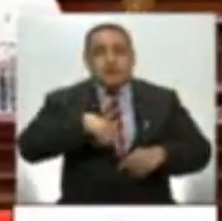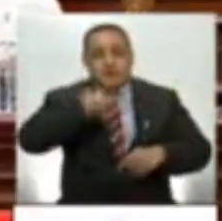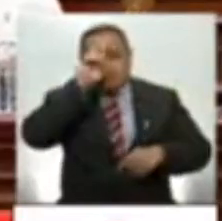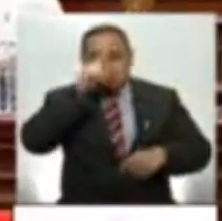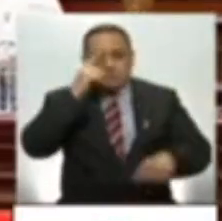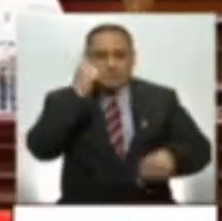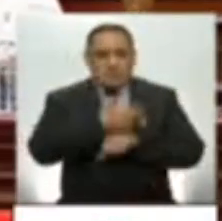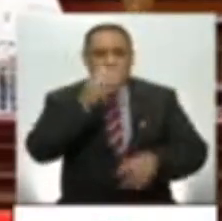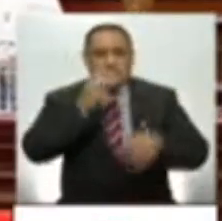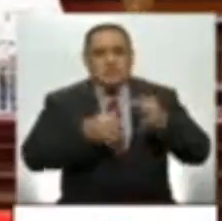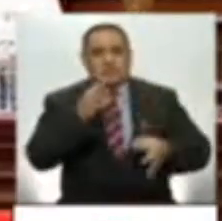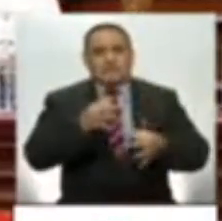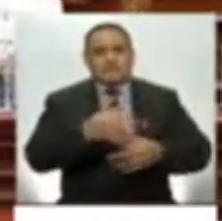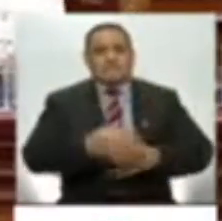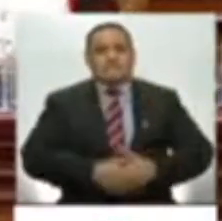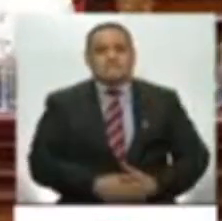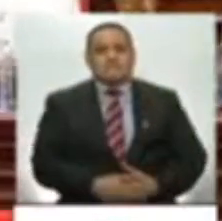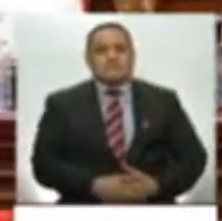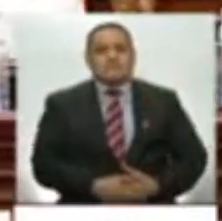se lo demande.